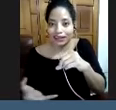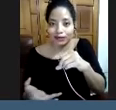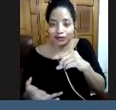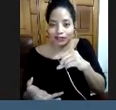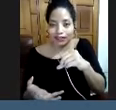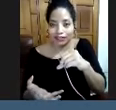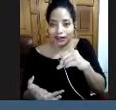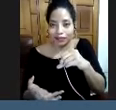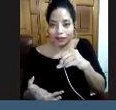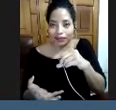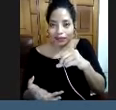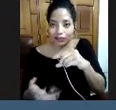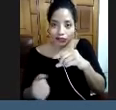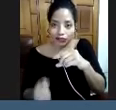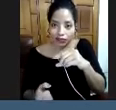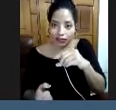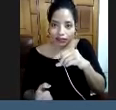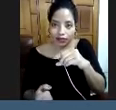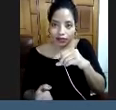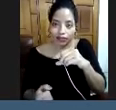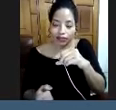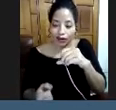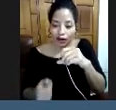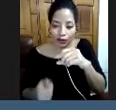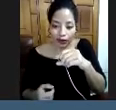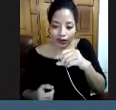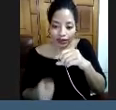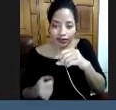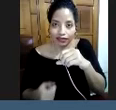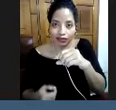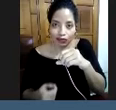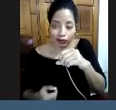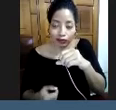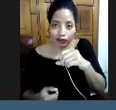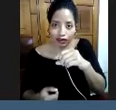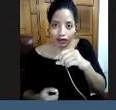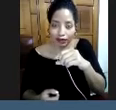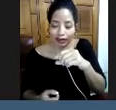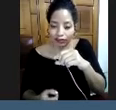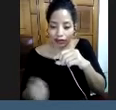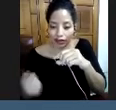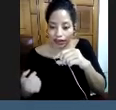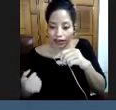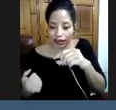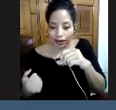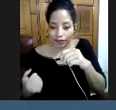experiencias que cada uno de ustedes estaba compartiendo. Muchísimas gracias por eso, porque enriquecieron un montón el